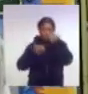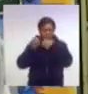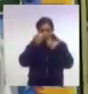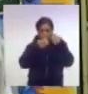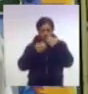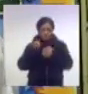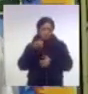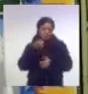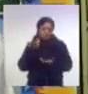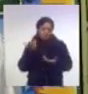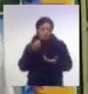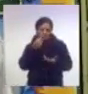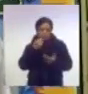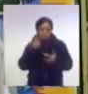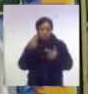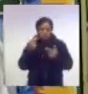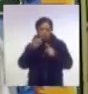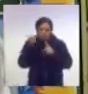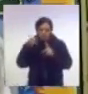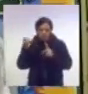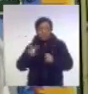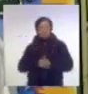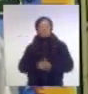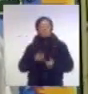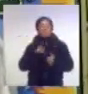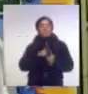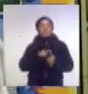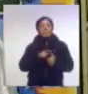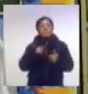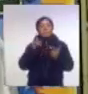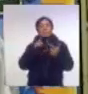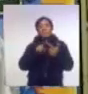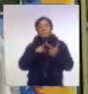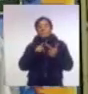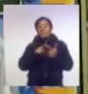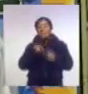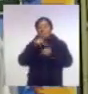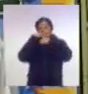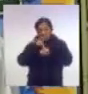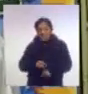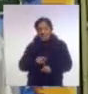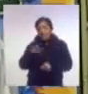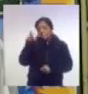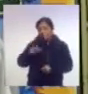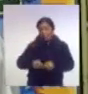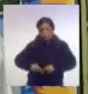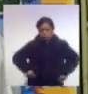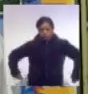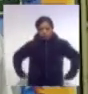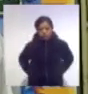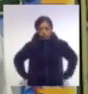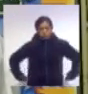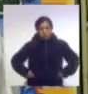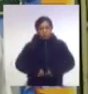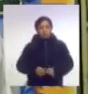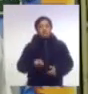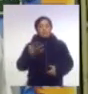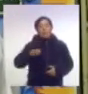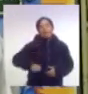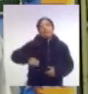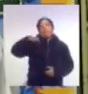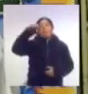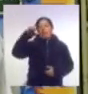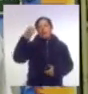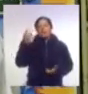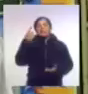le conoce su antropometría, peso, talla, edad, algunas otras mediciones para saber cómo